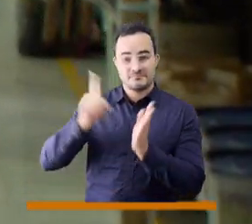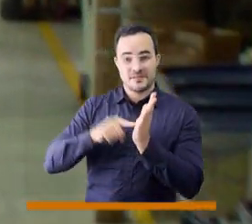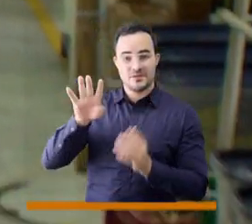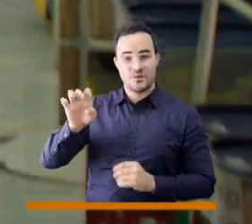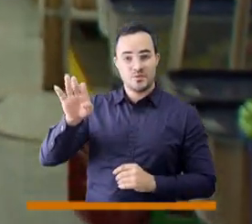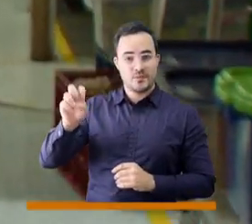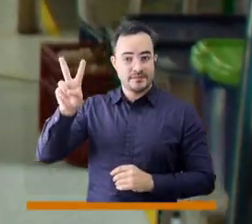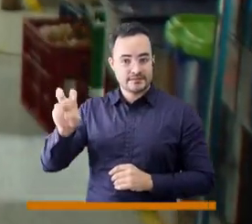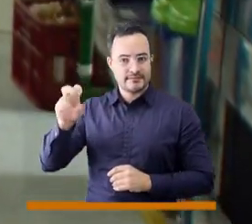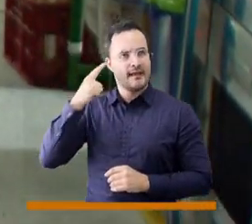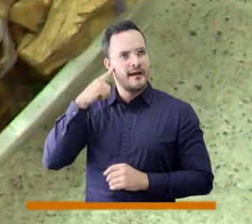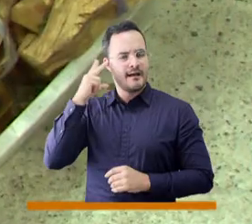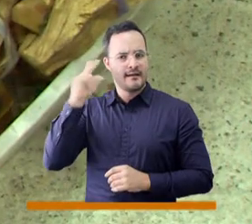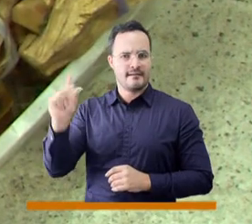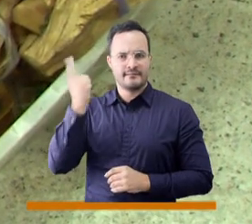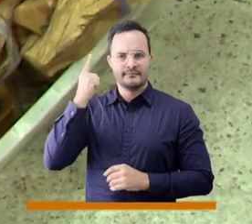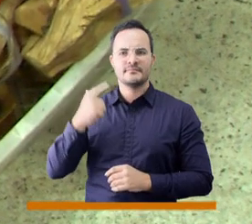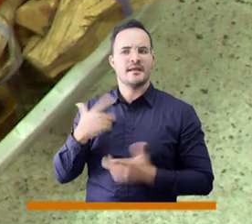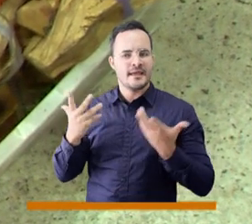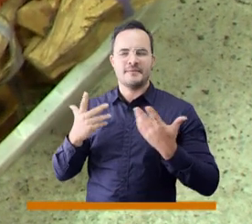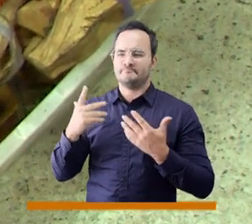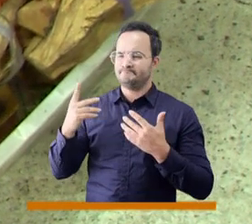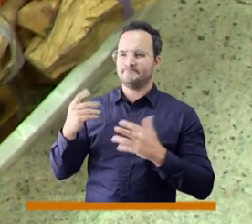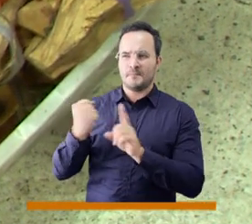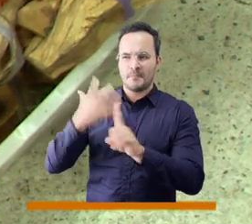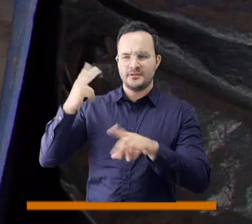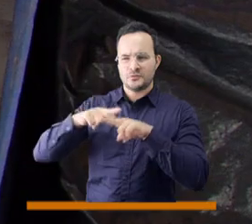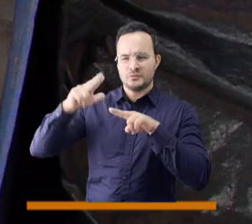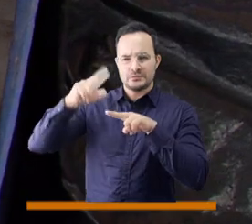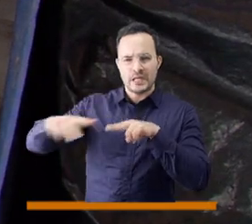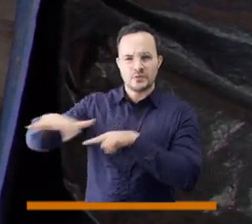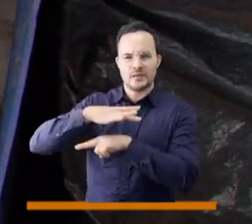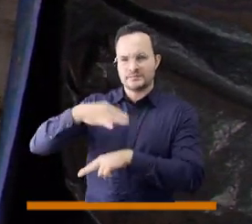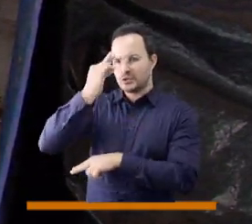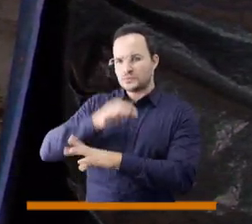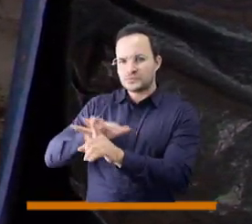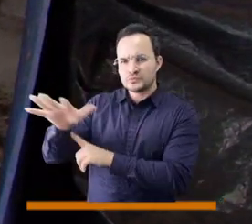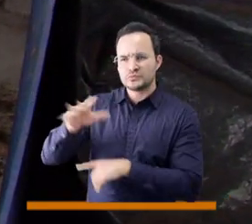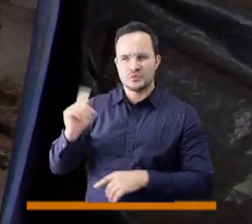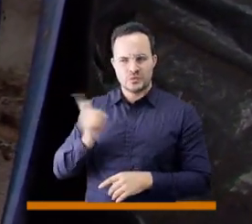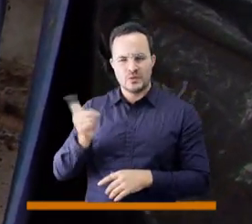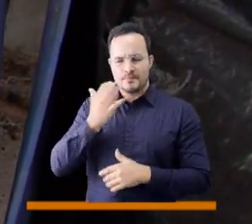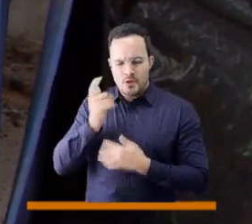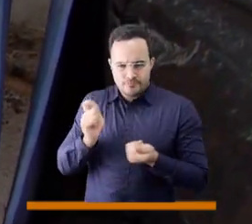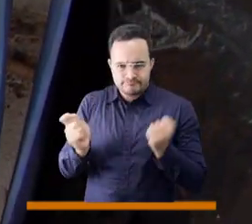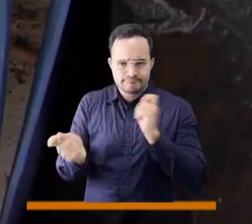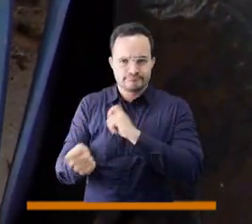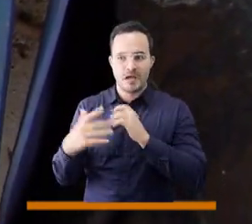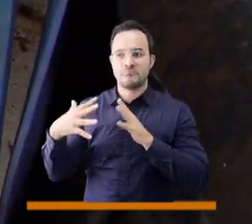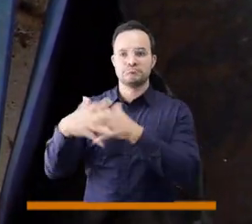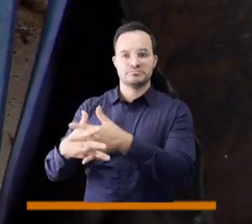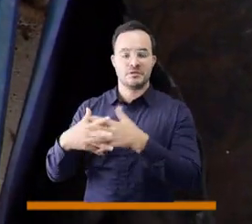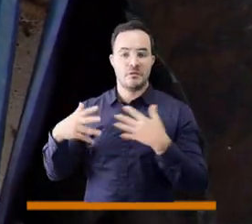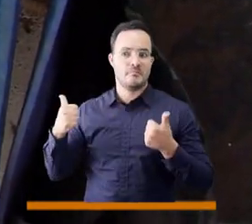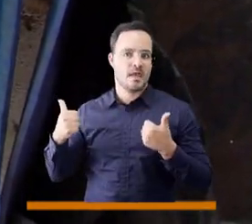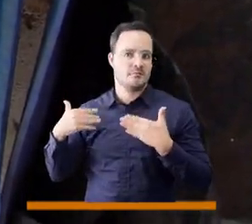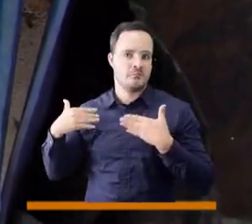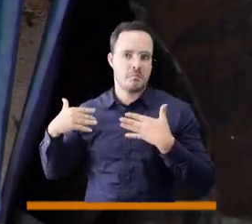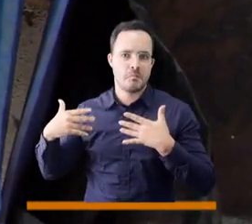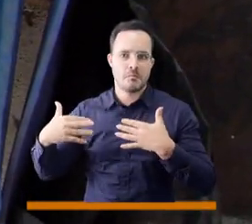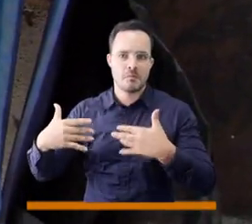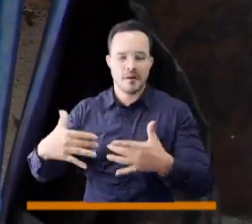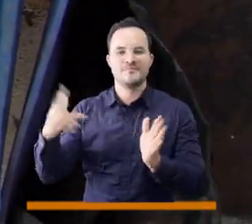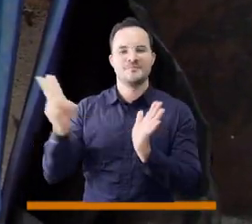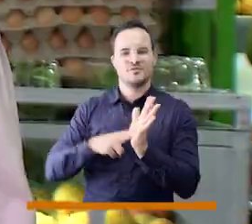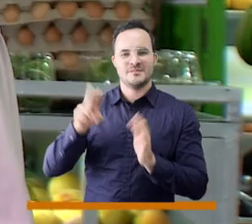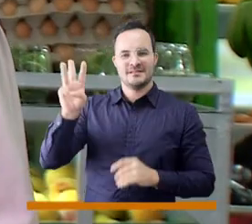con el aprovechamiento de los residuos. Y yo creo que ahí nació toda una dinámica que se ha ido fortaleciendo con los años. En el año 2003 creamos el aula